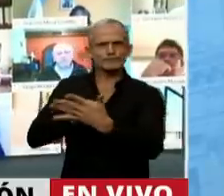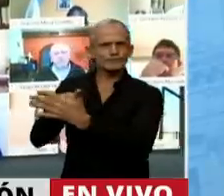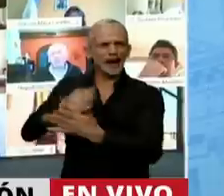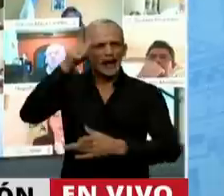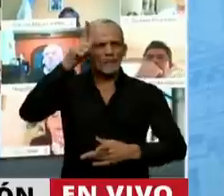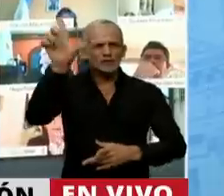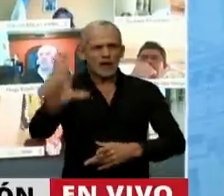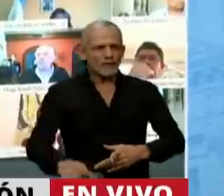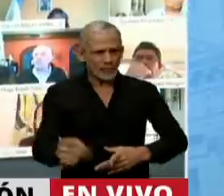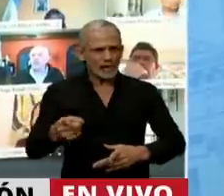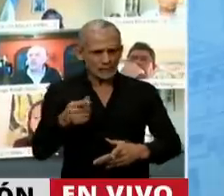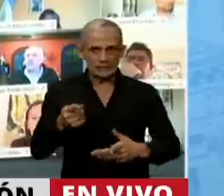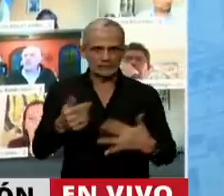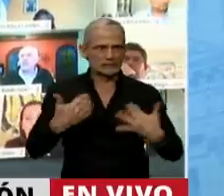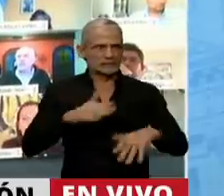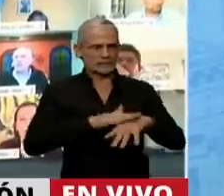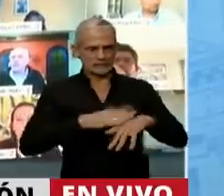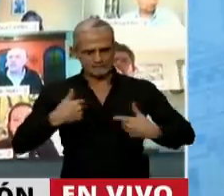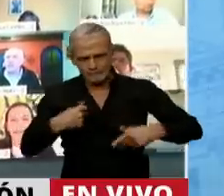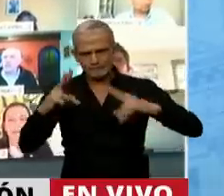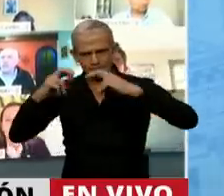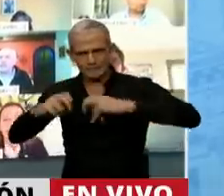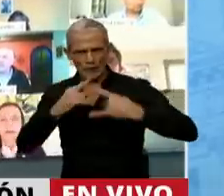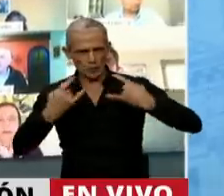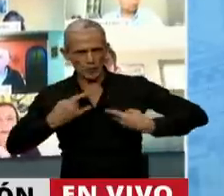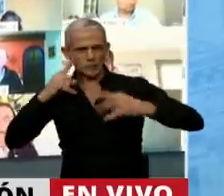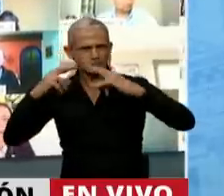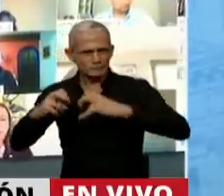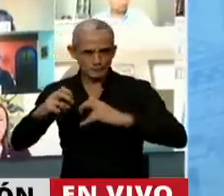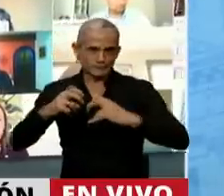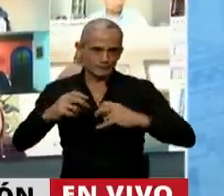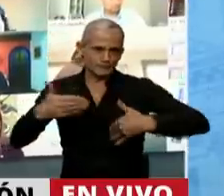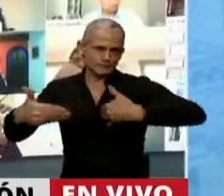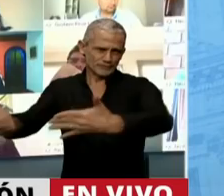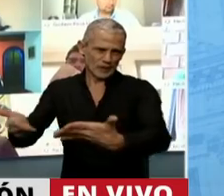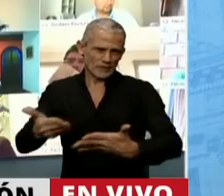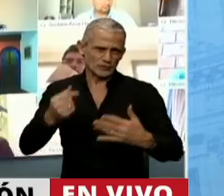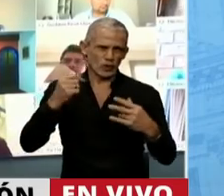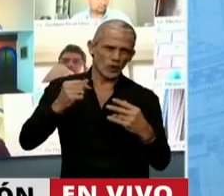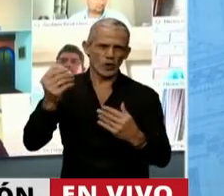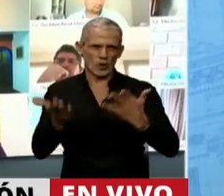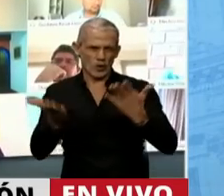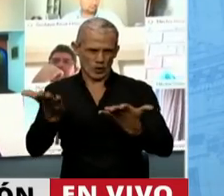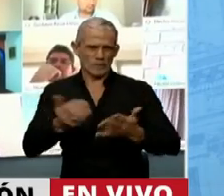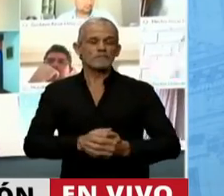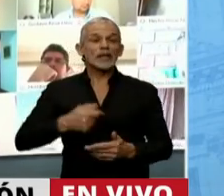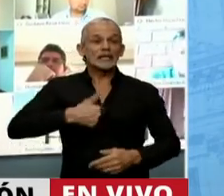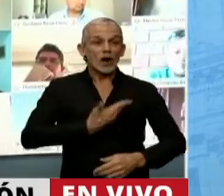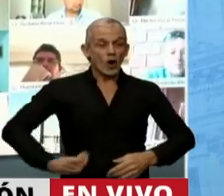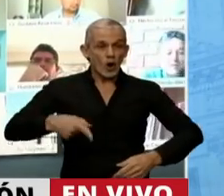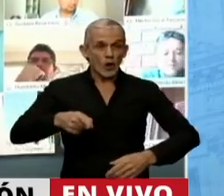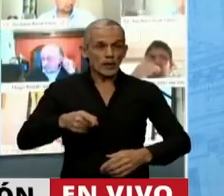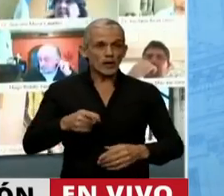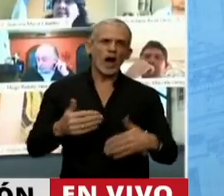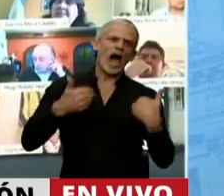Policía Federal se está haciendo cargo de la investigación y está avanzando con la investigación. En este gobierno nosotros no vamos a